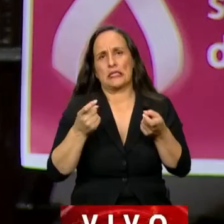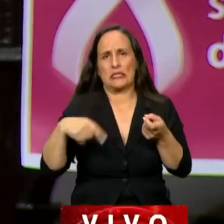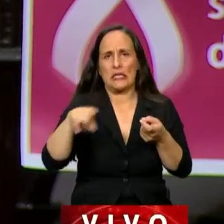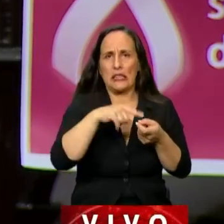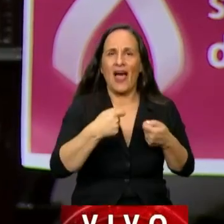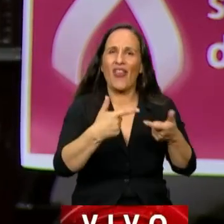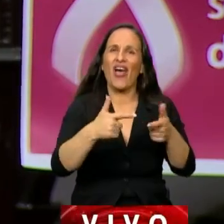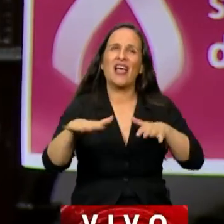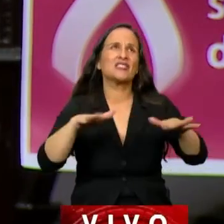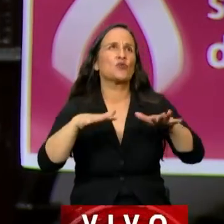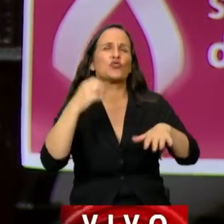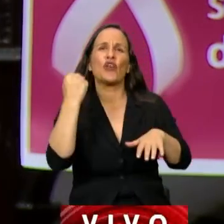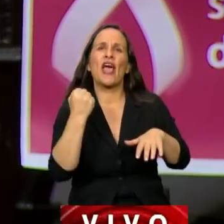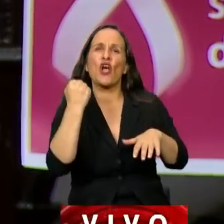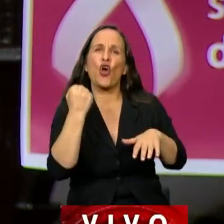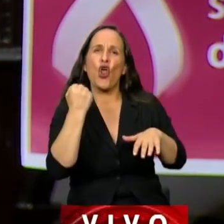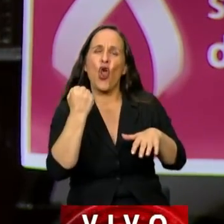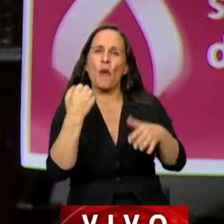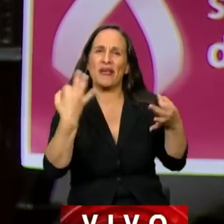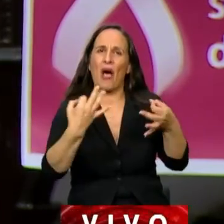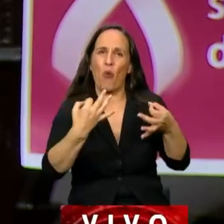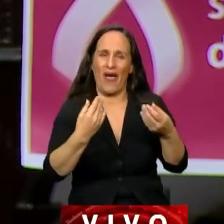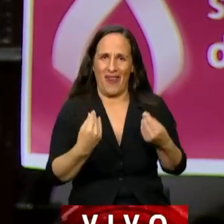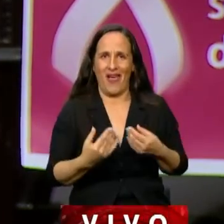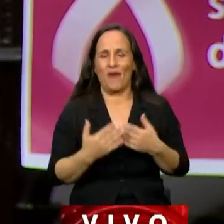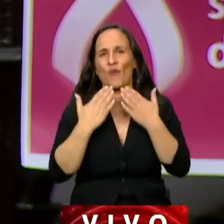las condiciones económicas propicias.